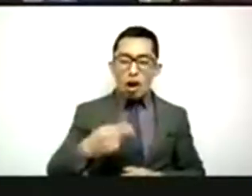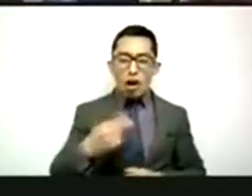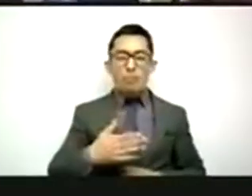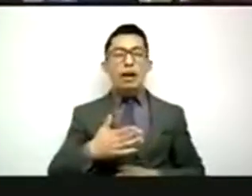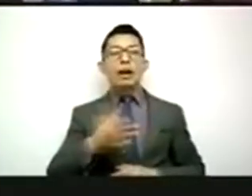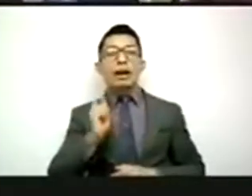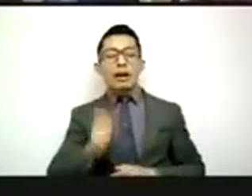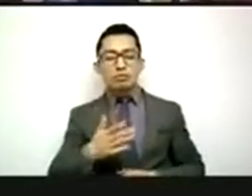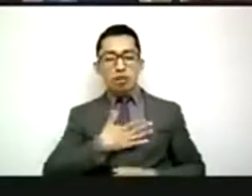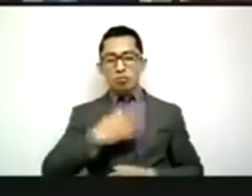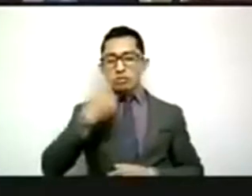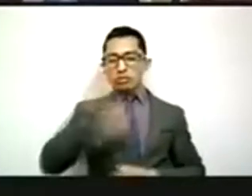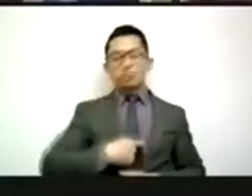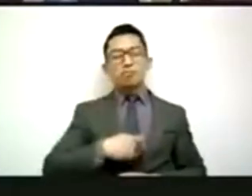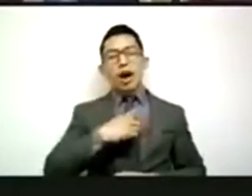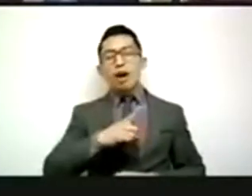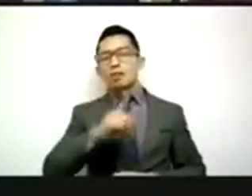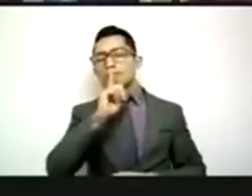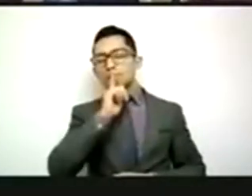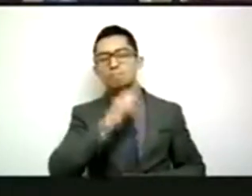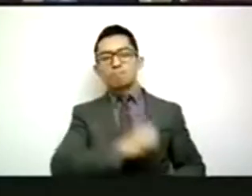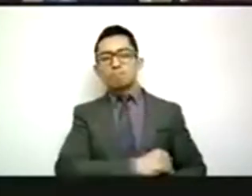identidad seguramente por algo será.